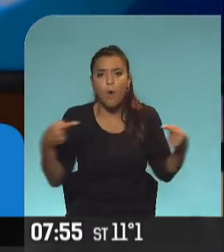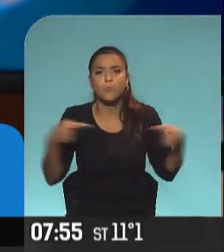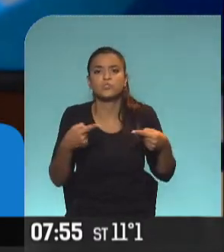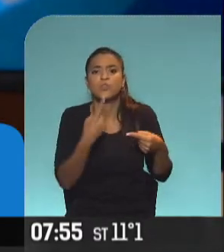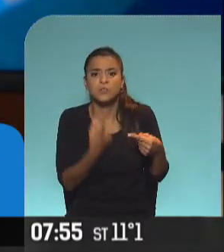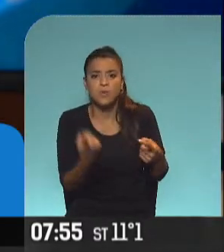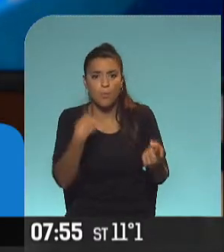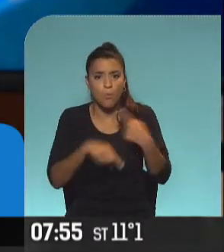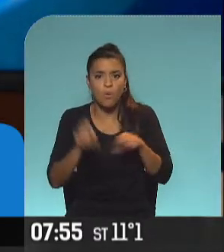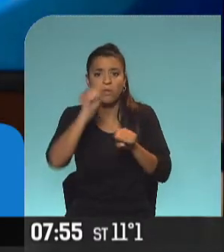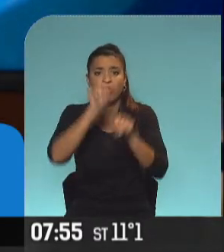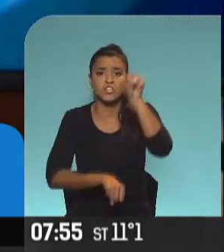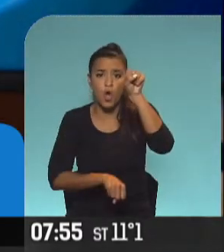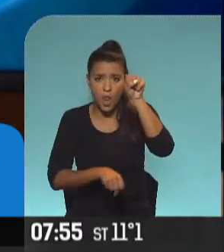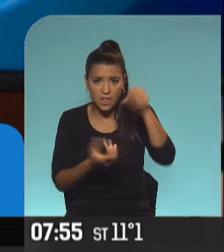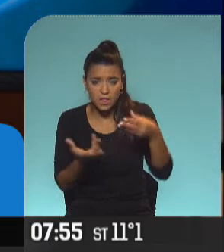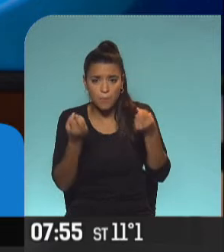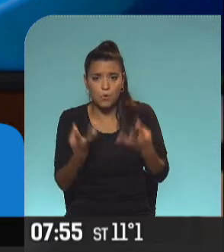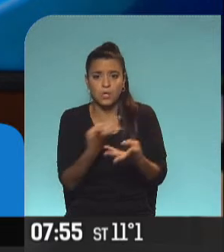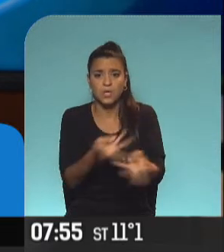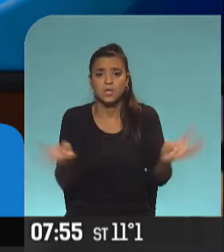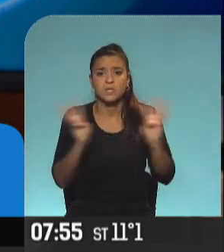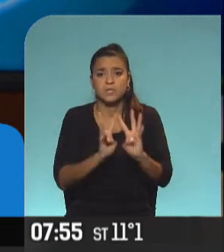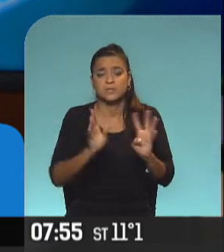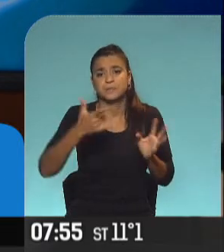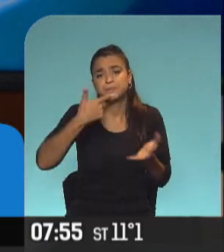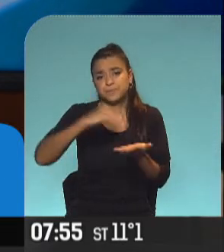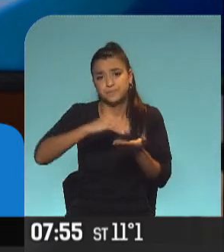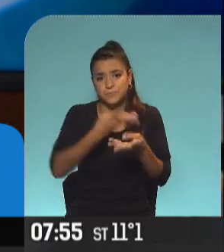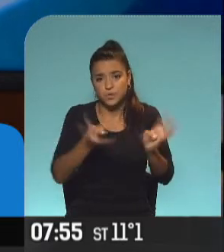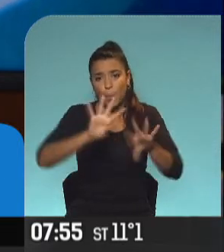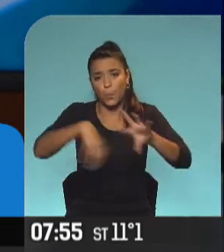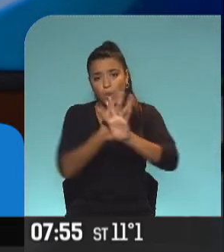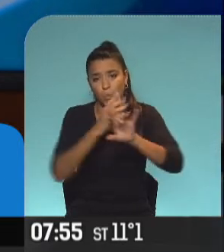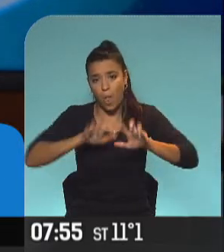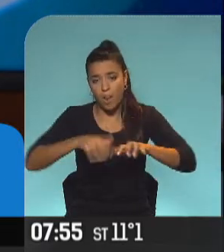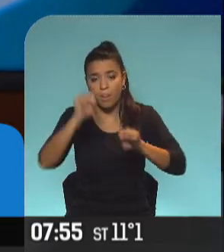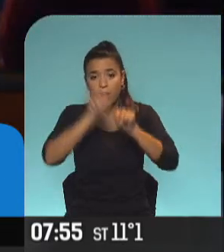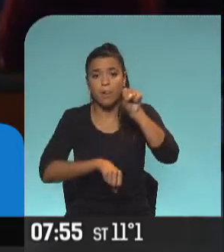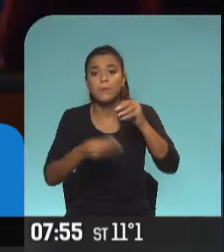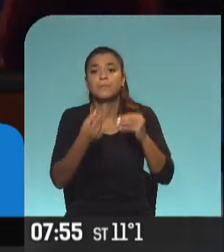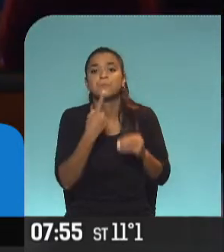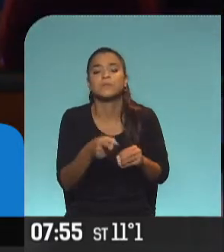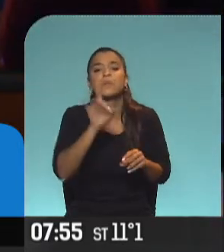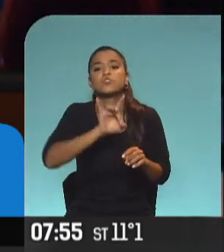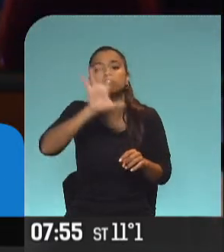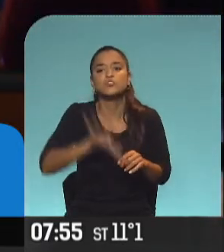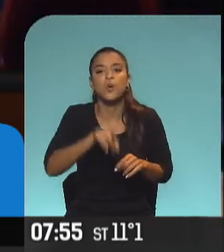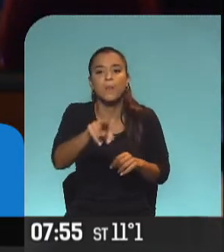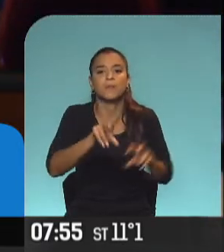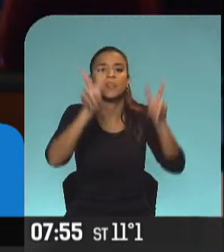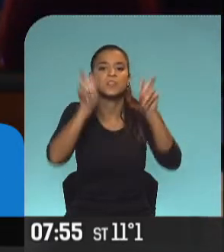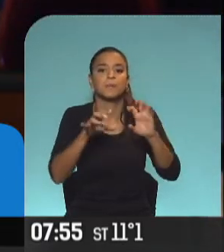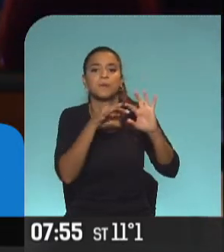oposición al momento de desconectarse, porque la sesión obviamente es virtual, fue que iban a tratar únicamente los